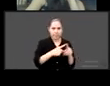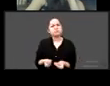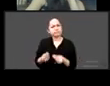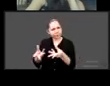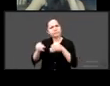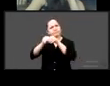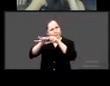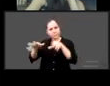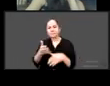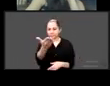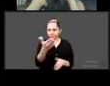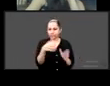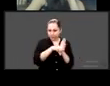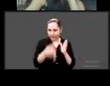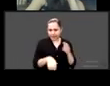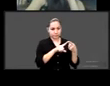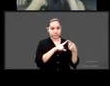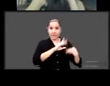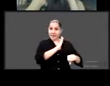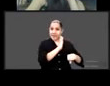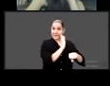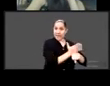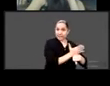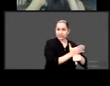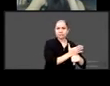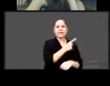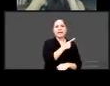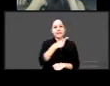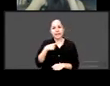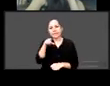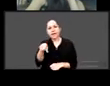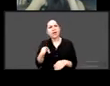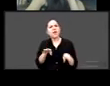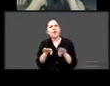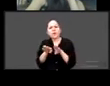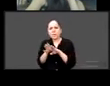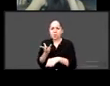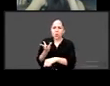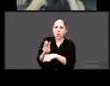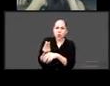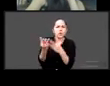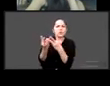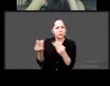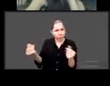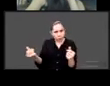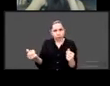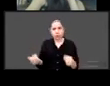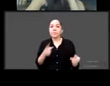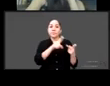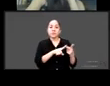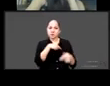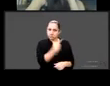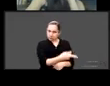por reparación del daño, por buscar soluciones. Cambiemos las amenazas por la producción y generación de